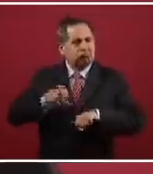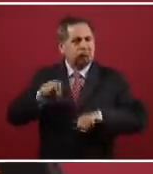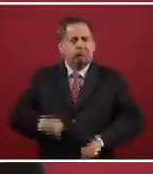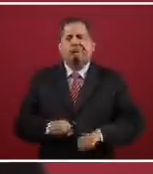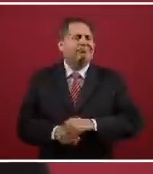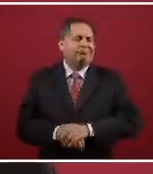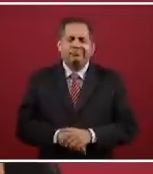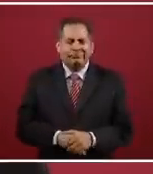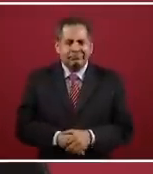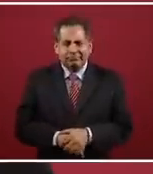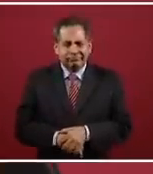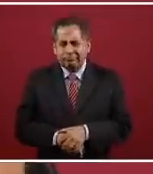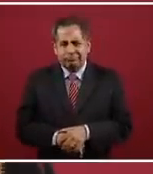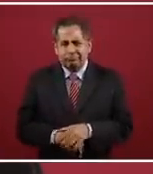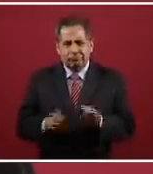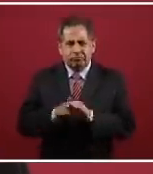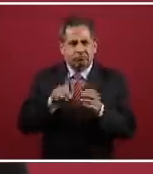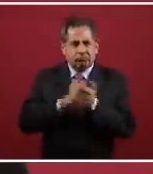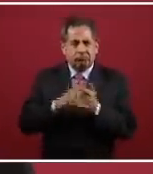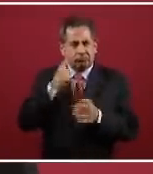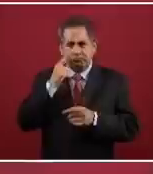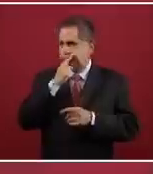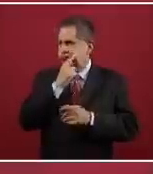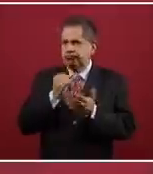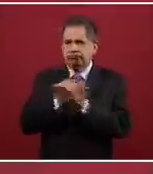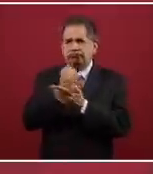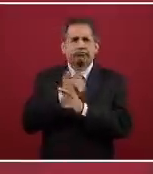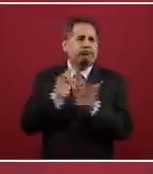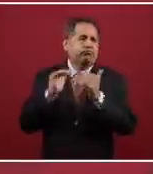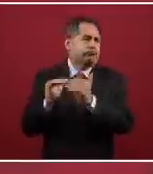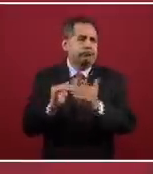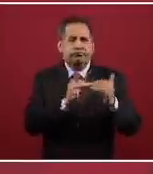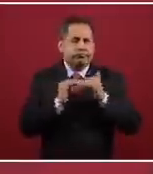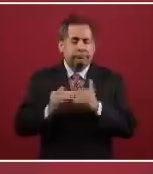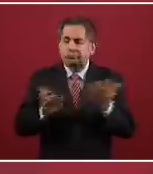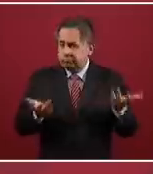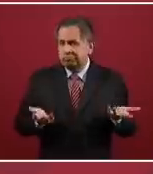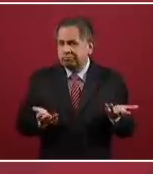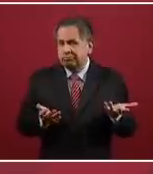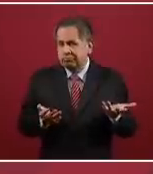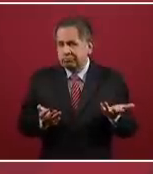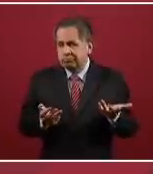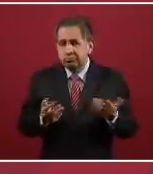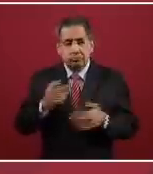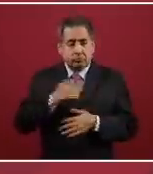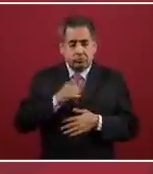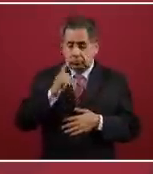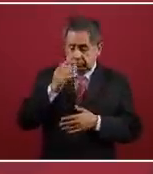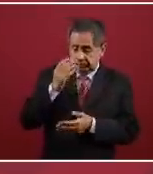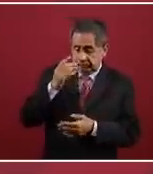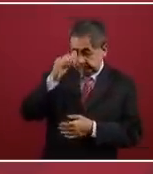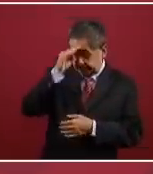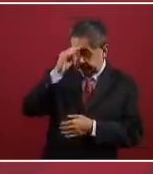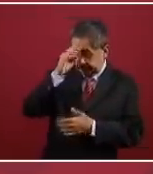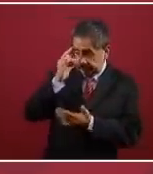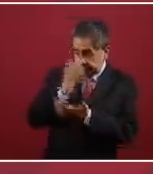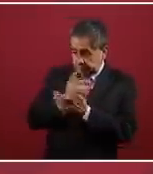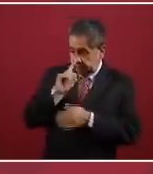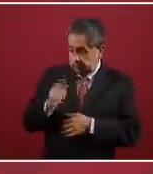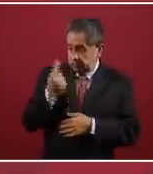luchamos para crear una auténtica democracia. Y en la democracia no hay pensamiento único.